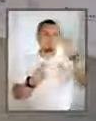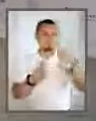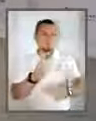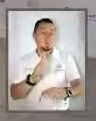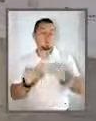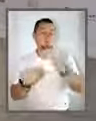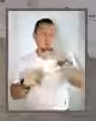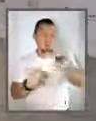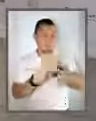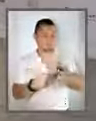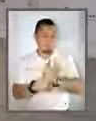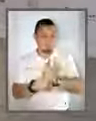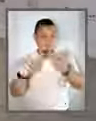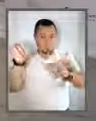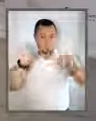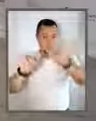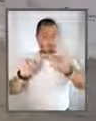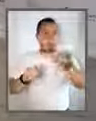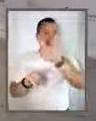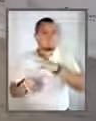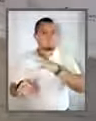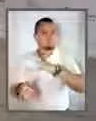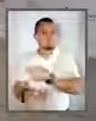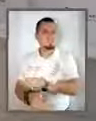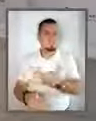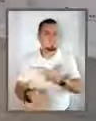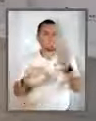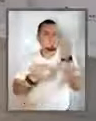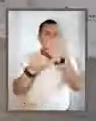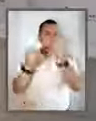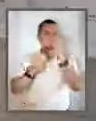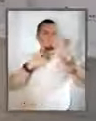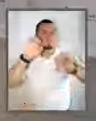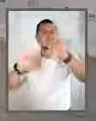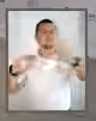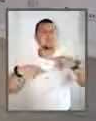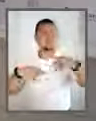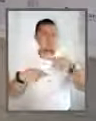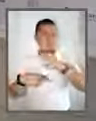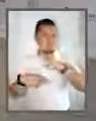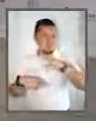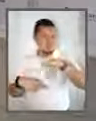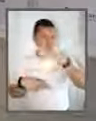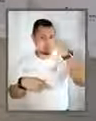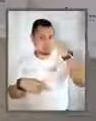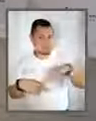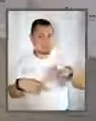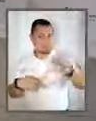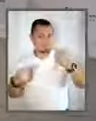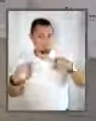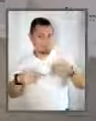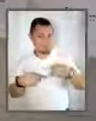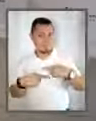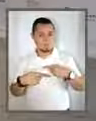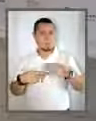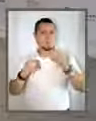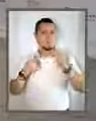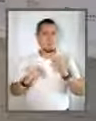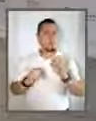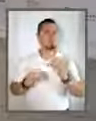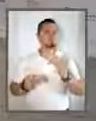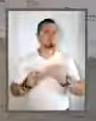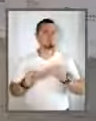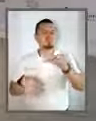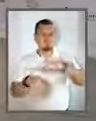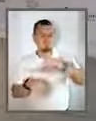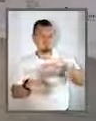tienen detectados otros laboratorios donde se estén realizando este tipo de pruebas, si está el personal médico suficiente y